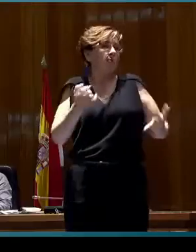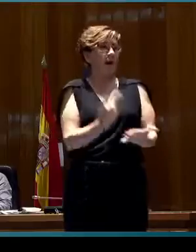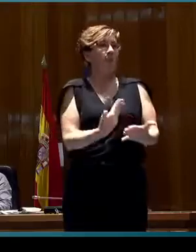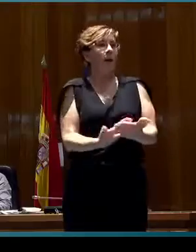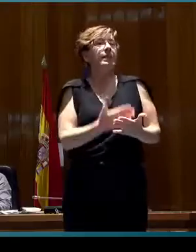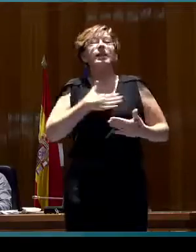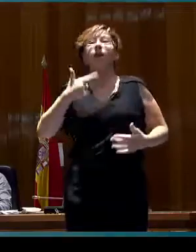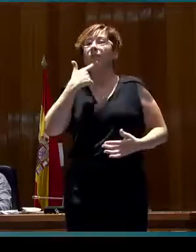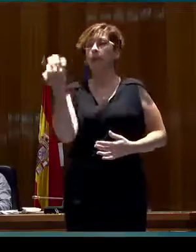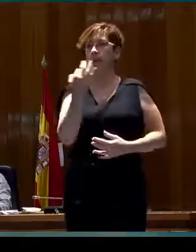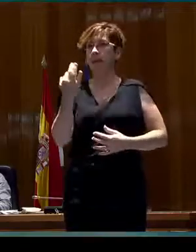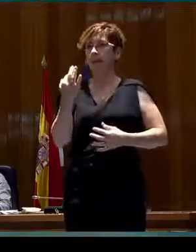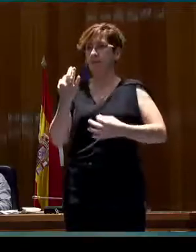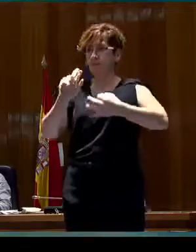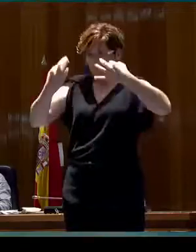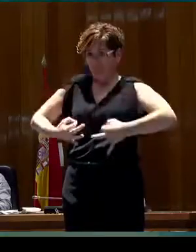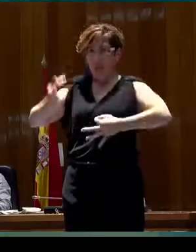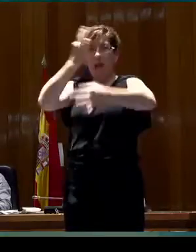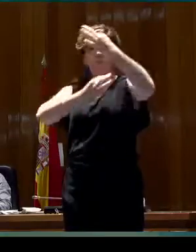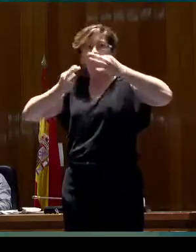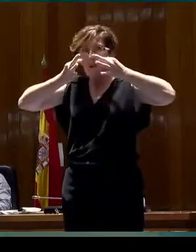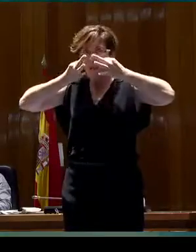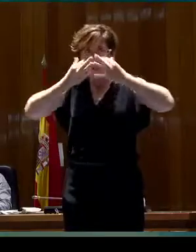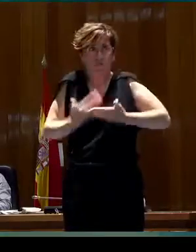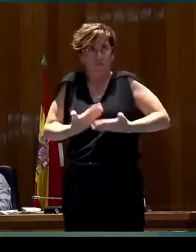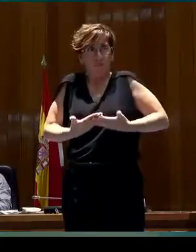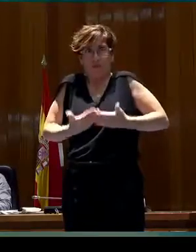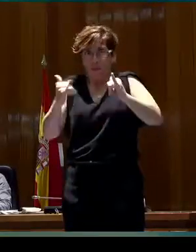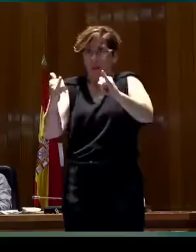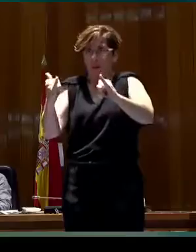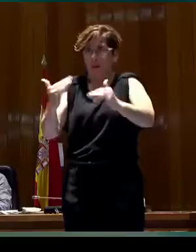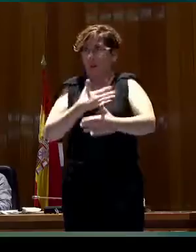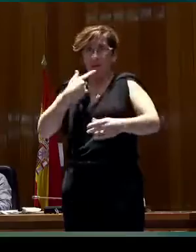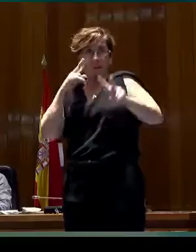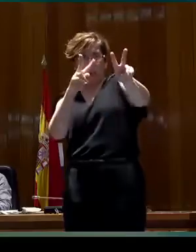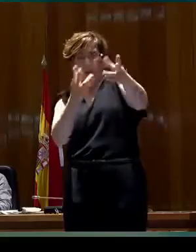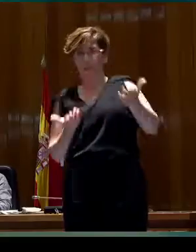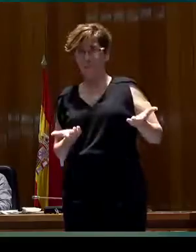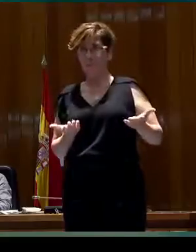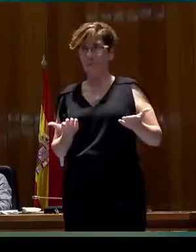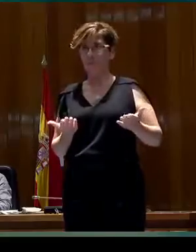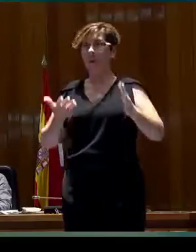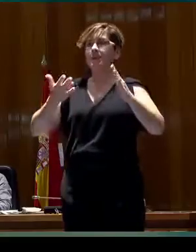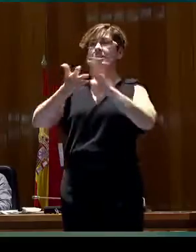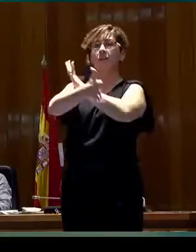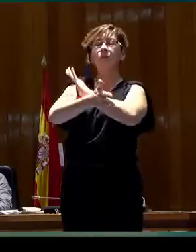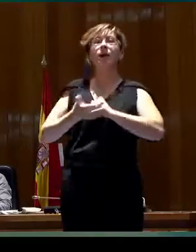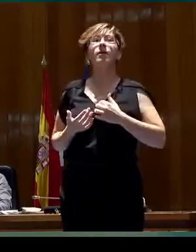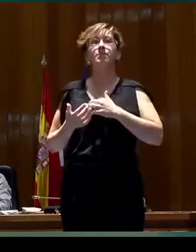guardan relación con aspectos ciertos, es decir, es algo objetivo, es algo absolutamente evidente. Existen fuera del sujeto que lo